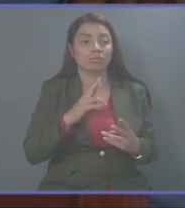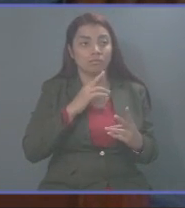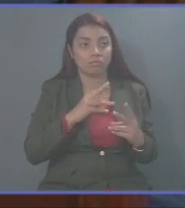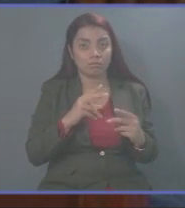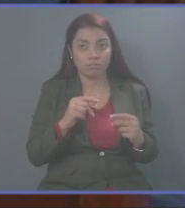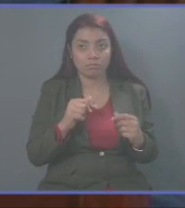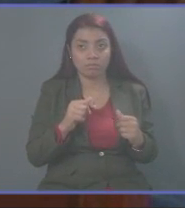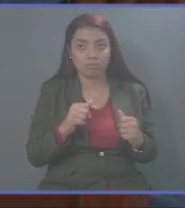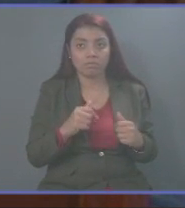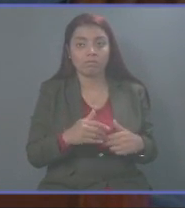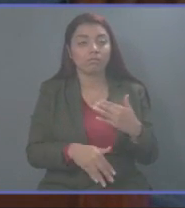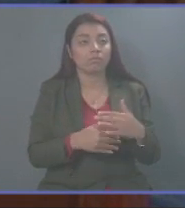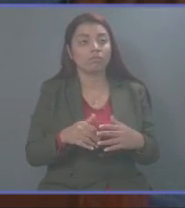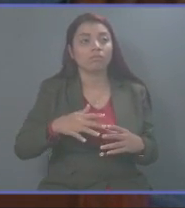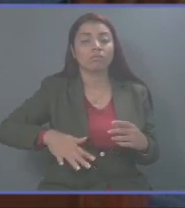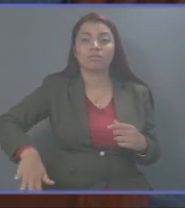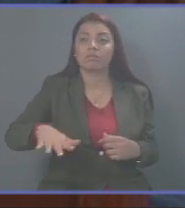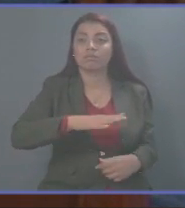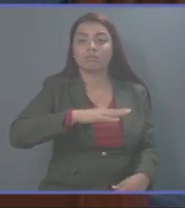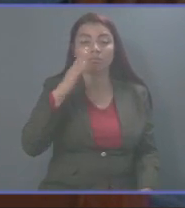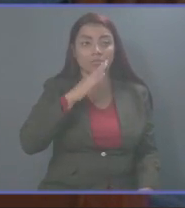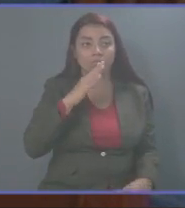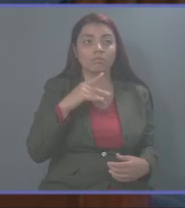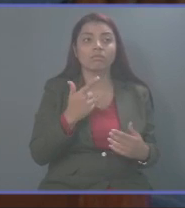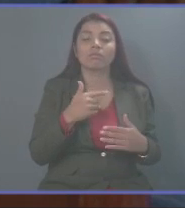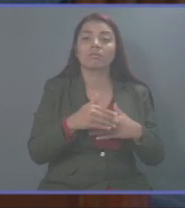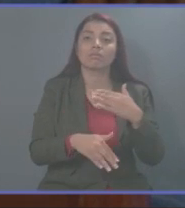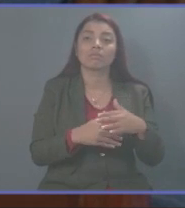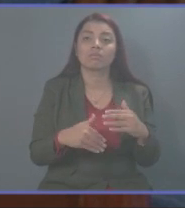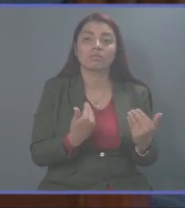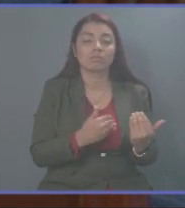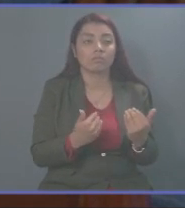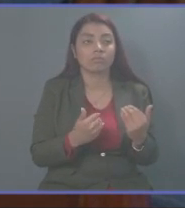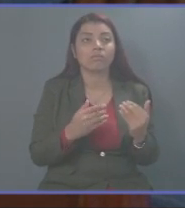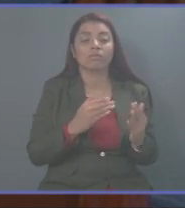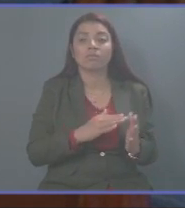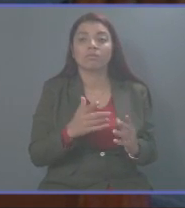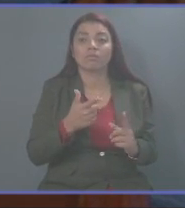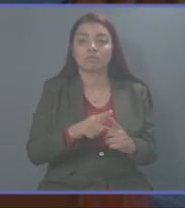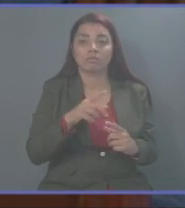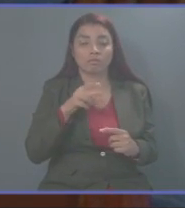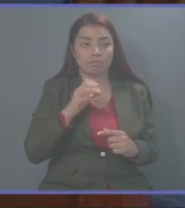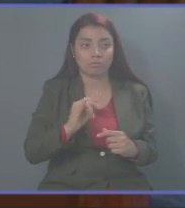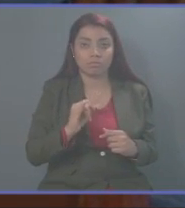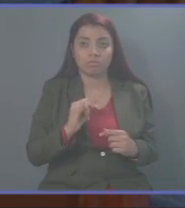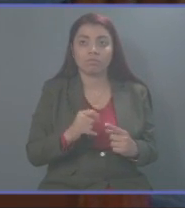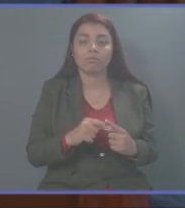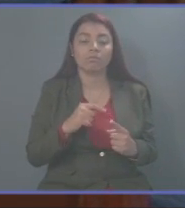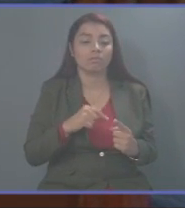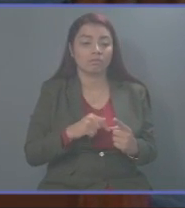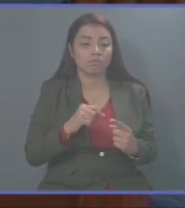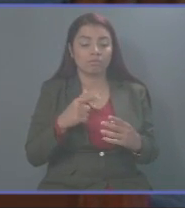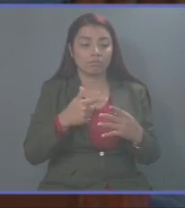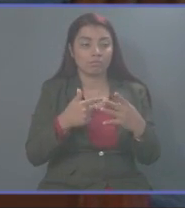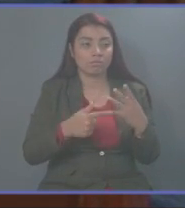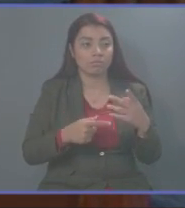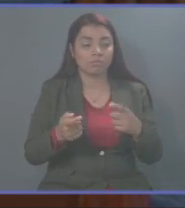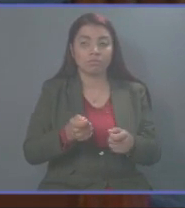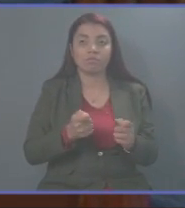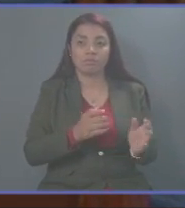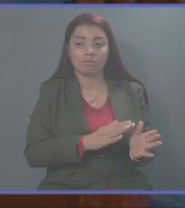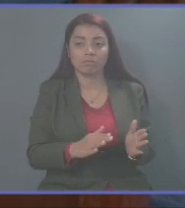remediación de sitios contaminados generados por la gestión inadecuada de residuos. Literal I, emitir la regulación y